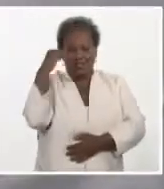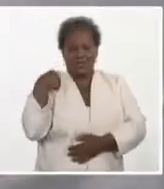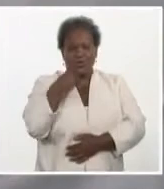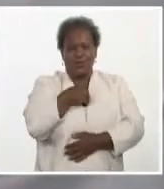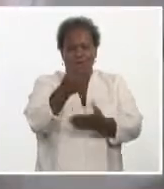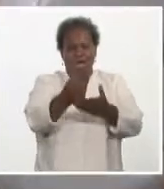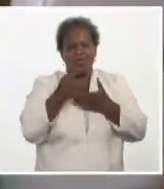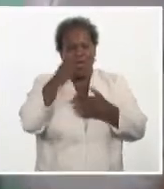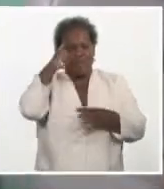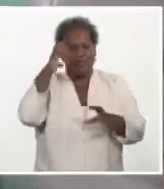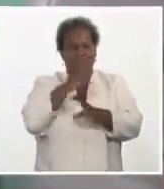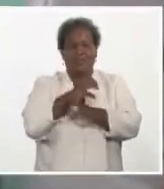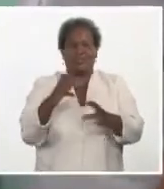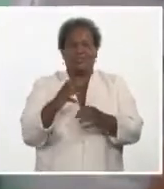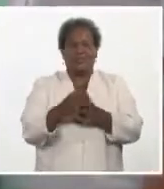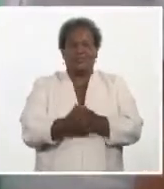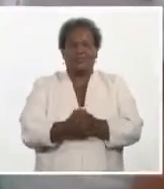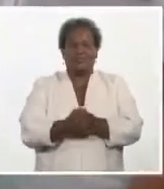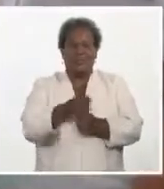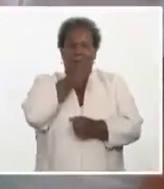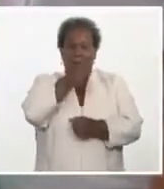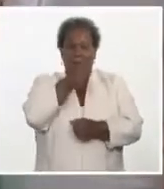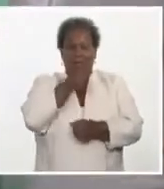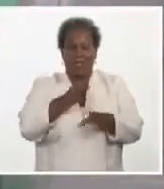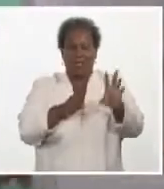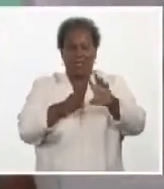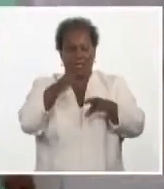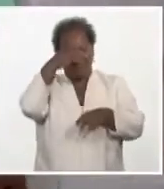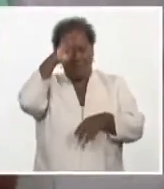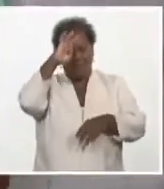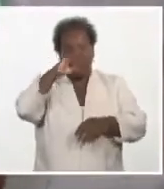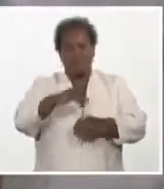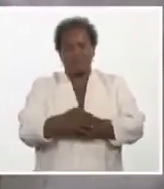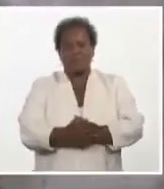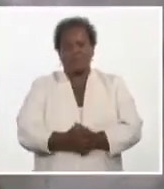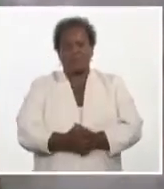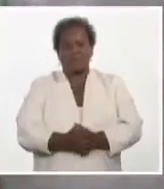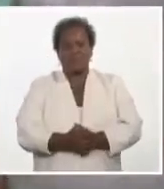nuestra ciencia. Dianic Flores, Sistema Informativo de la Televisión Cubana.